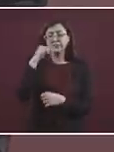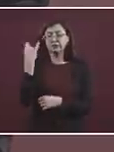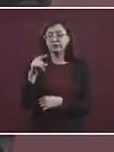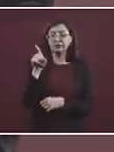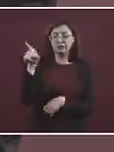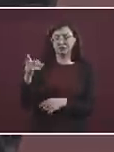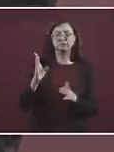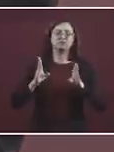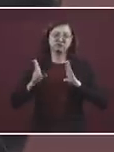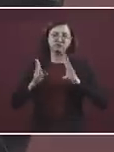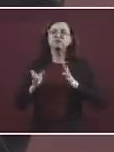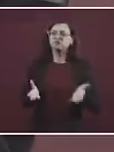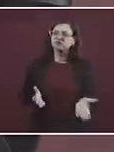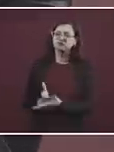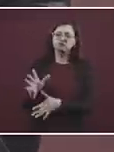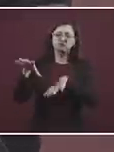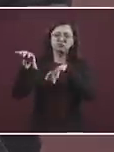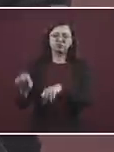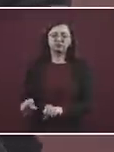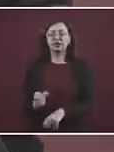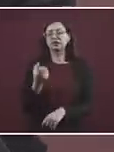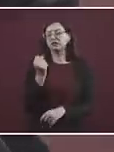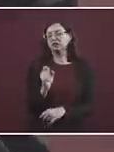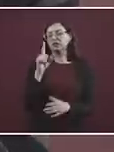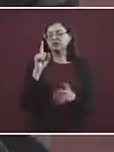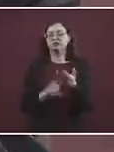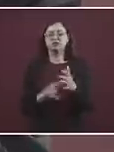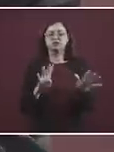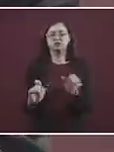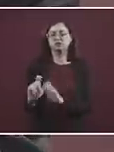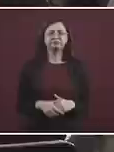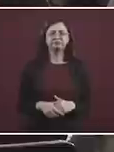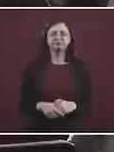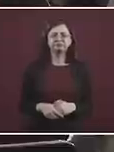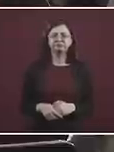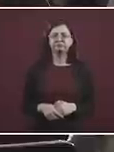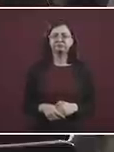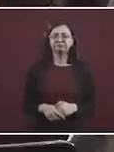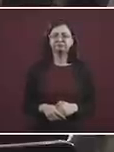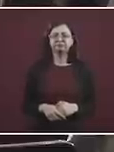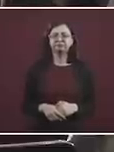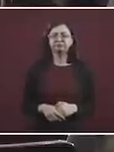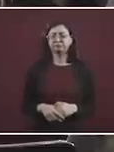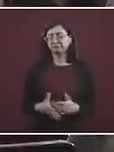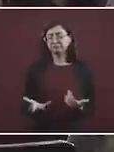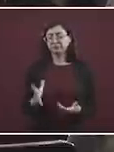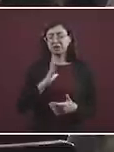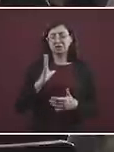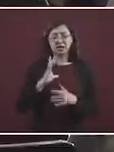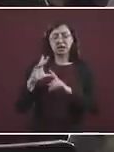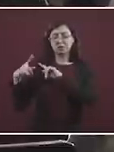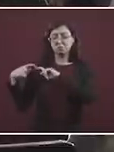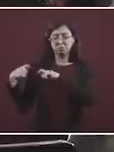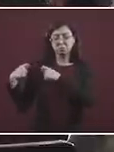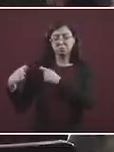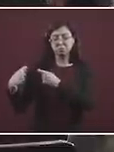golpe de Estado de septiembre de 1973. En medio de todo esto y de este discurso,